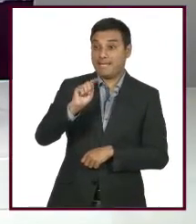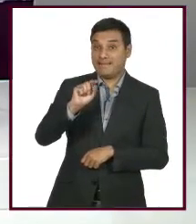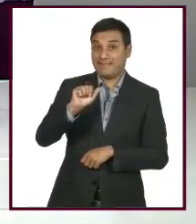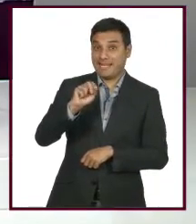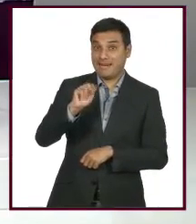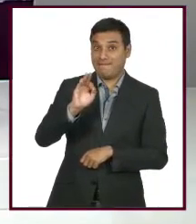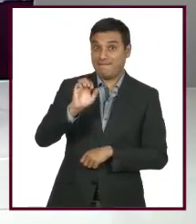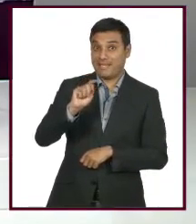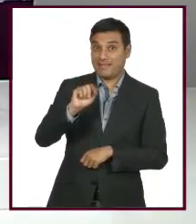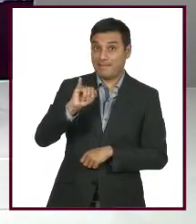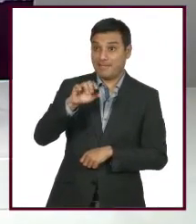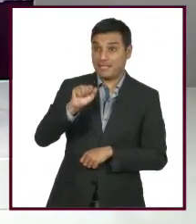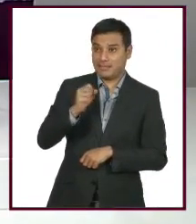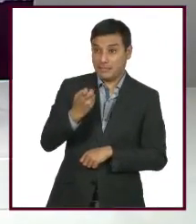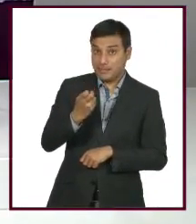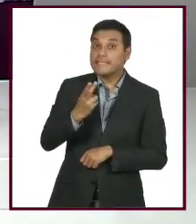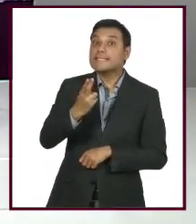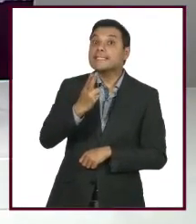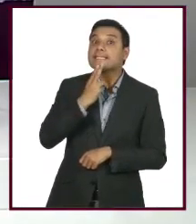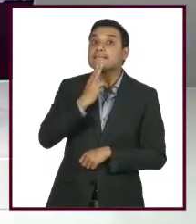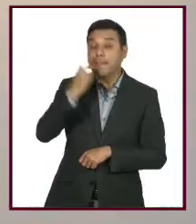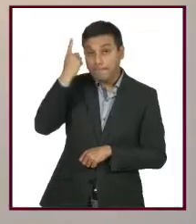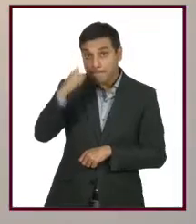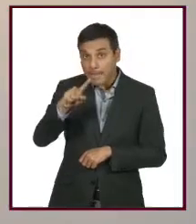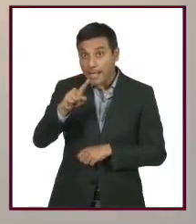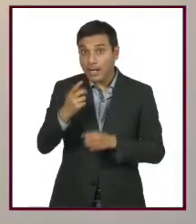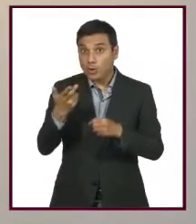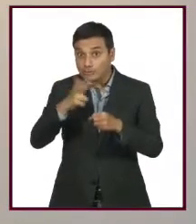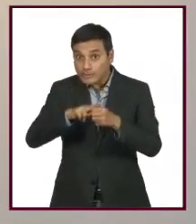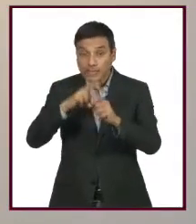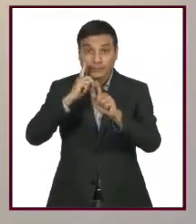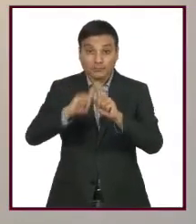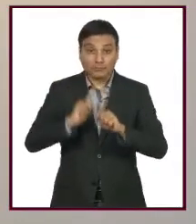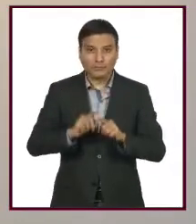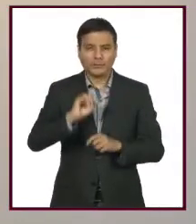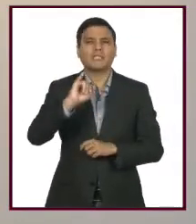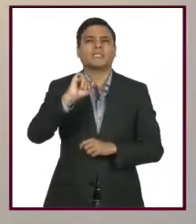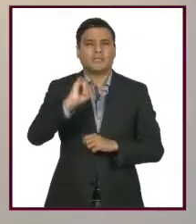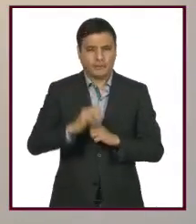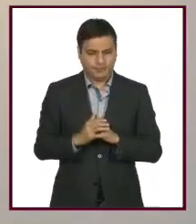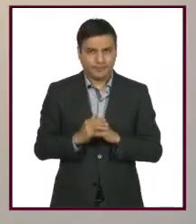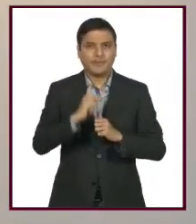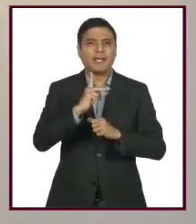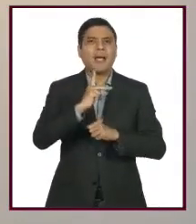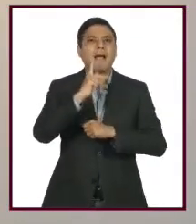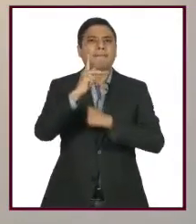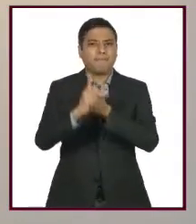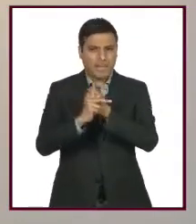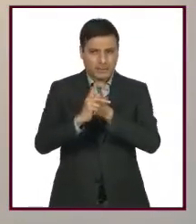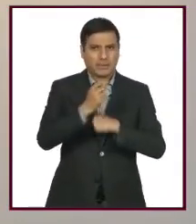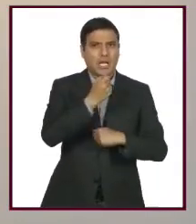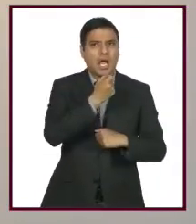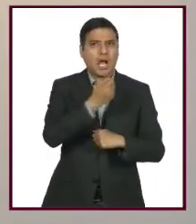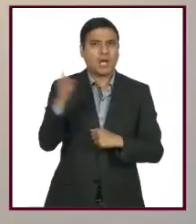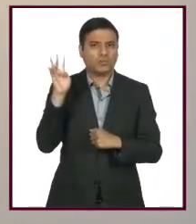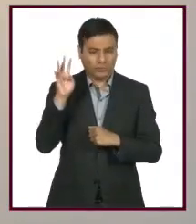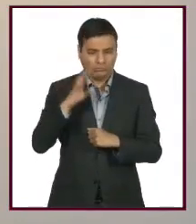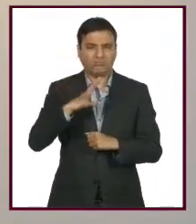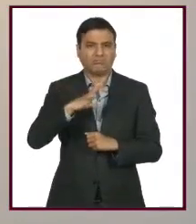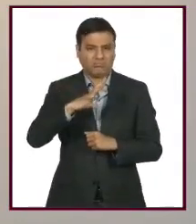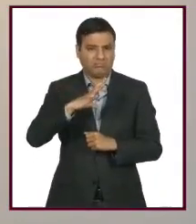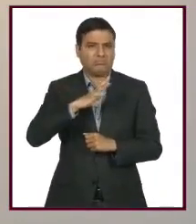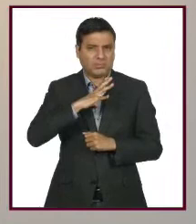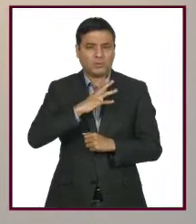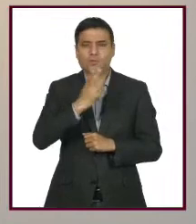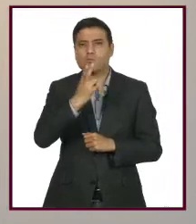algún uso médico? Sí, en algunos países como segunda línea de tratamiento se utilizan, por